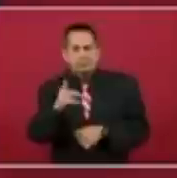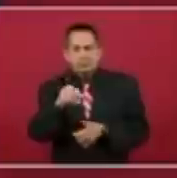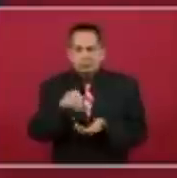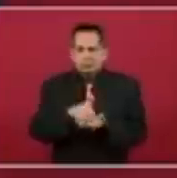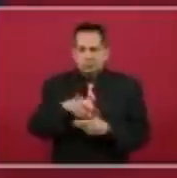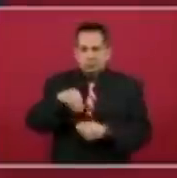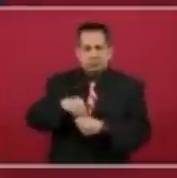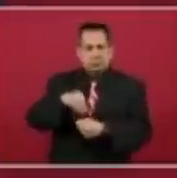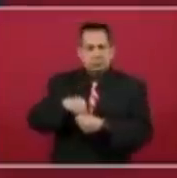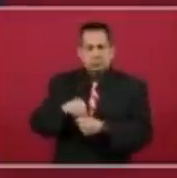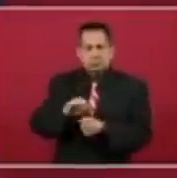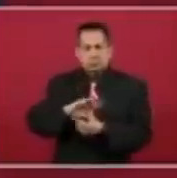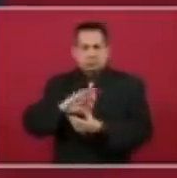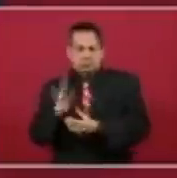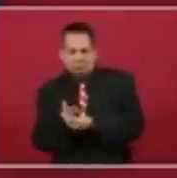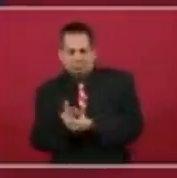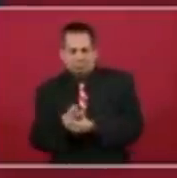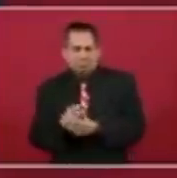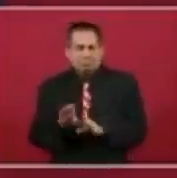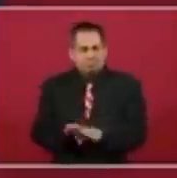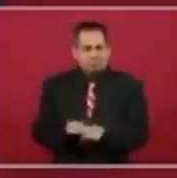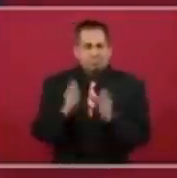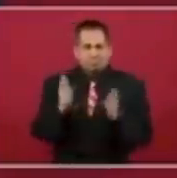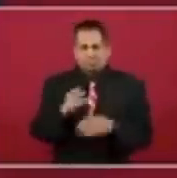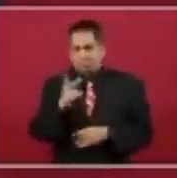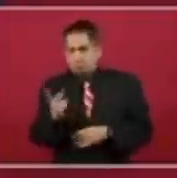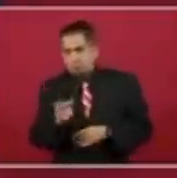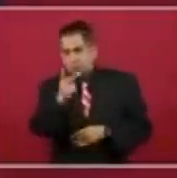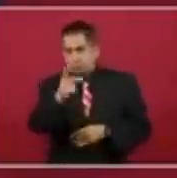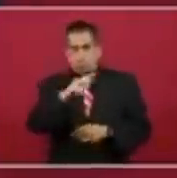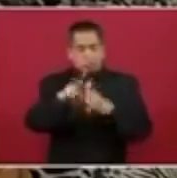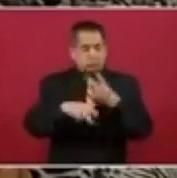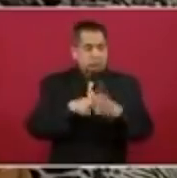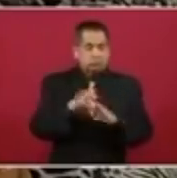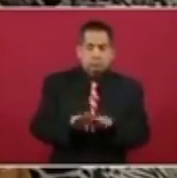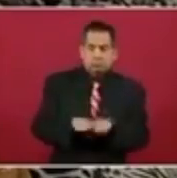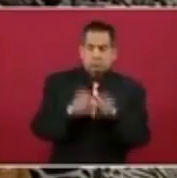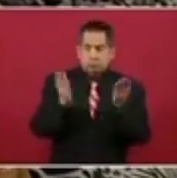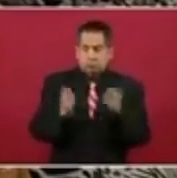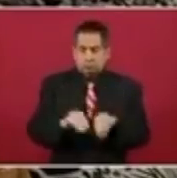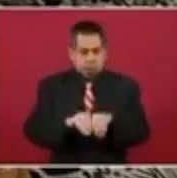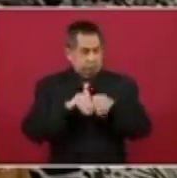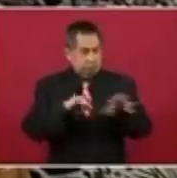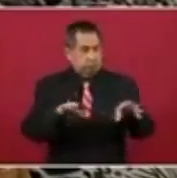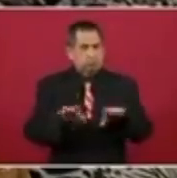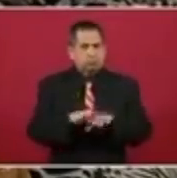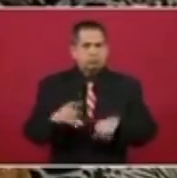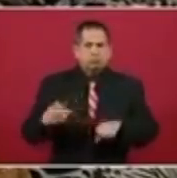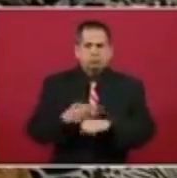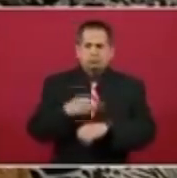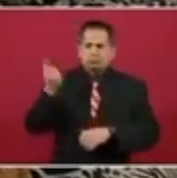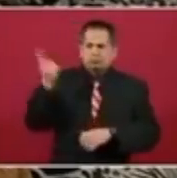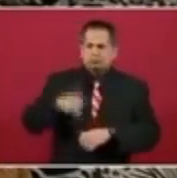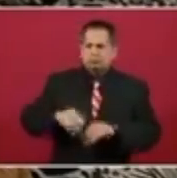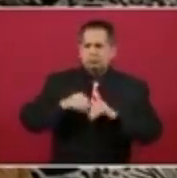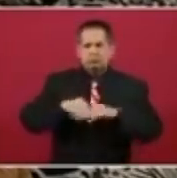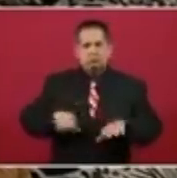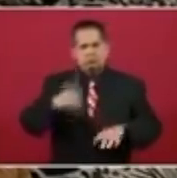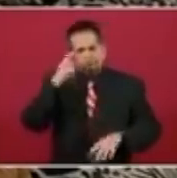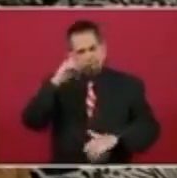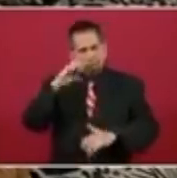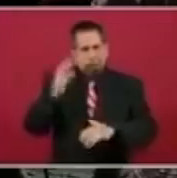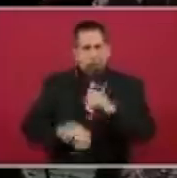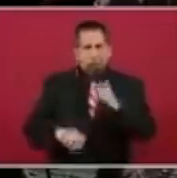este archivo. En su sexenio se dará a conocer cómo fue el decreto de extinción de Luz y Fuerza.